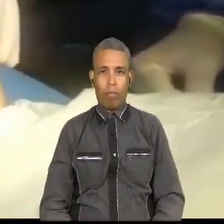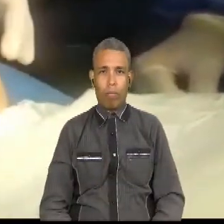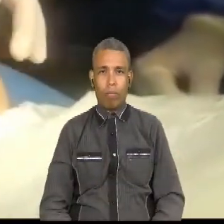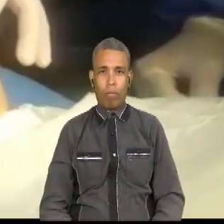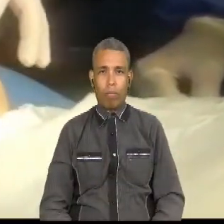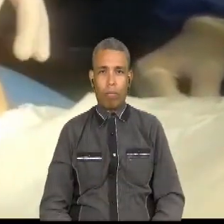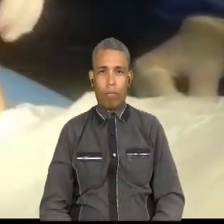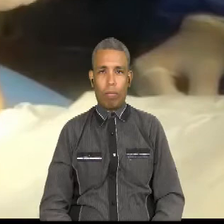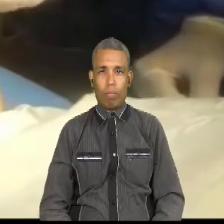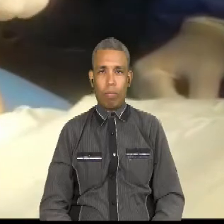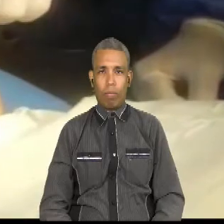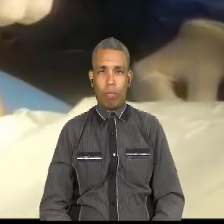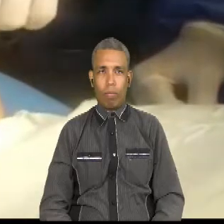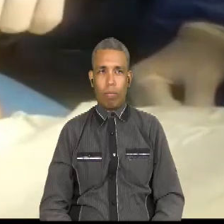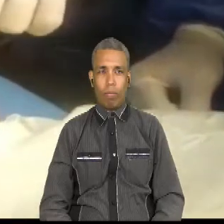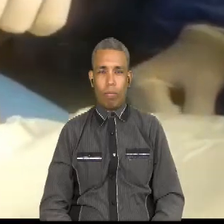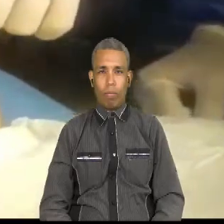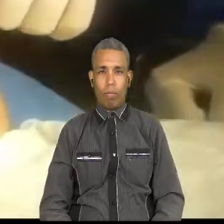general.